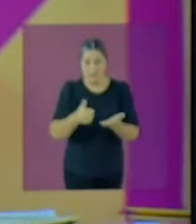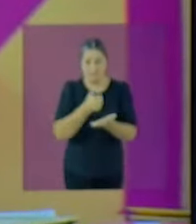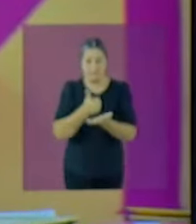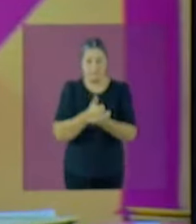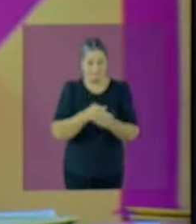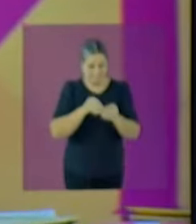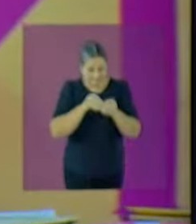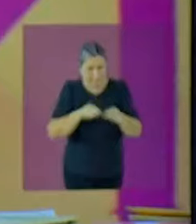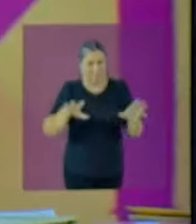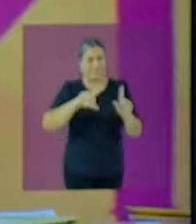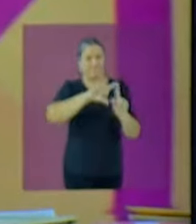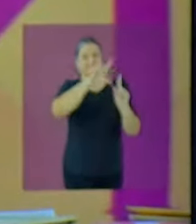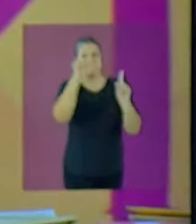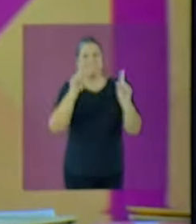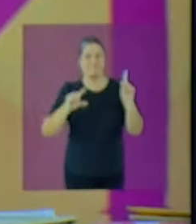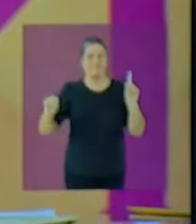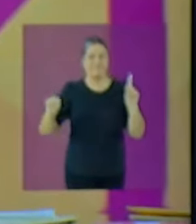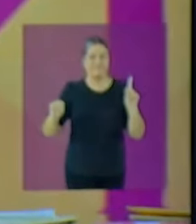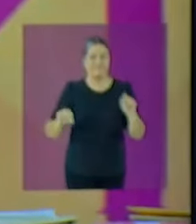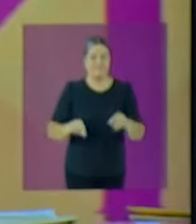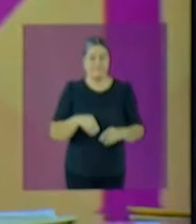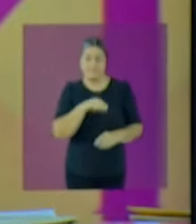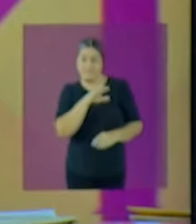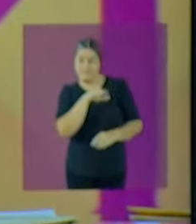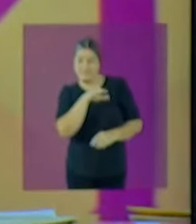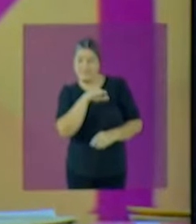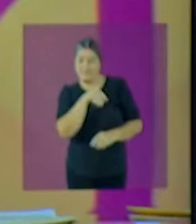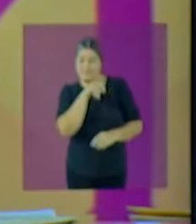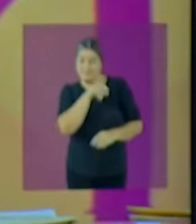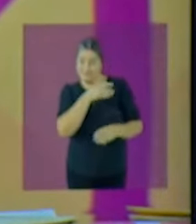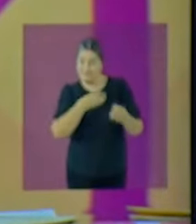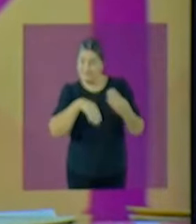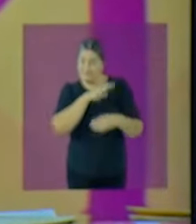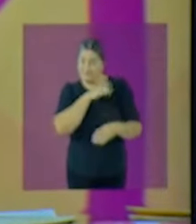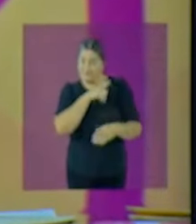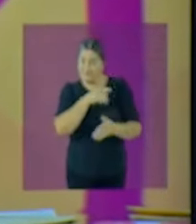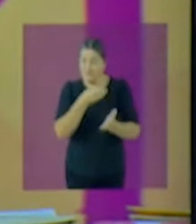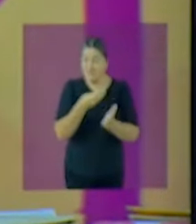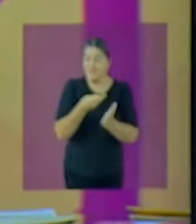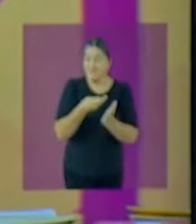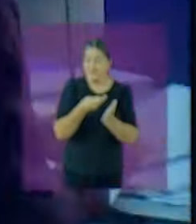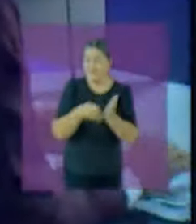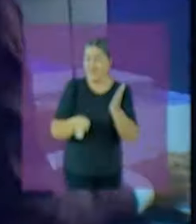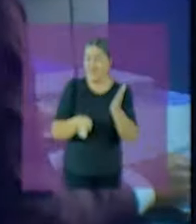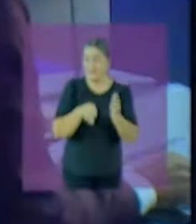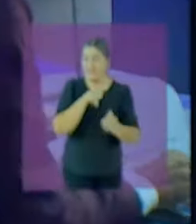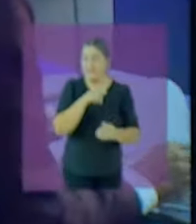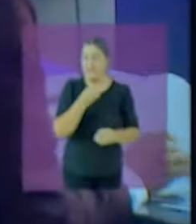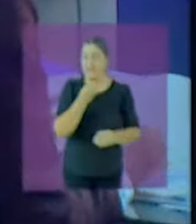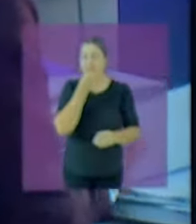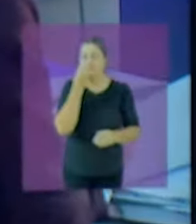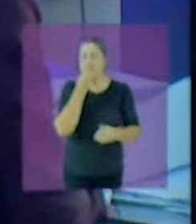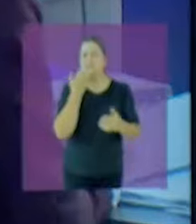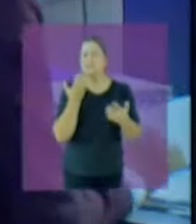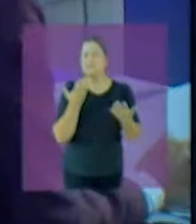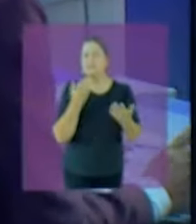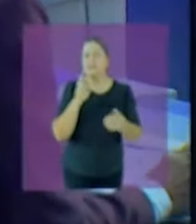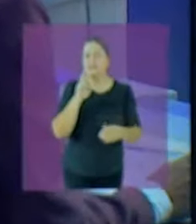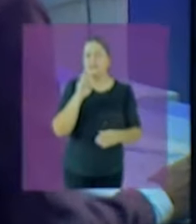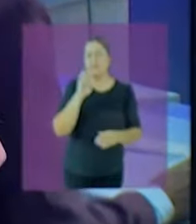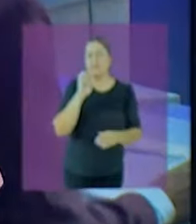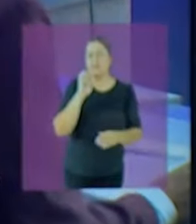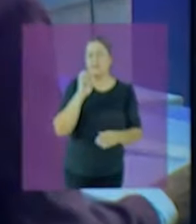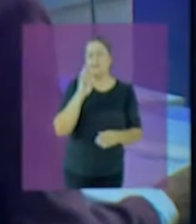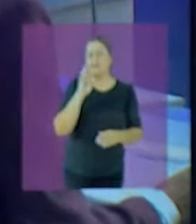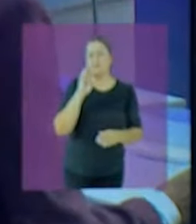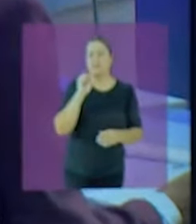importancia de la educación. Y parte de los temas muy importantes que ella comentó es el derecho que hoy muchos jóvenes tienen al salir